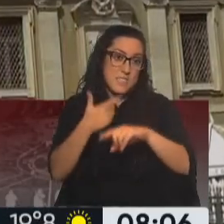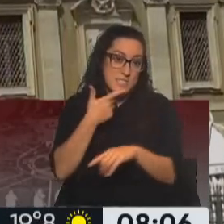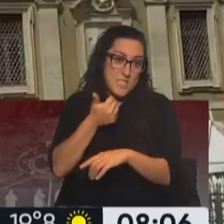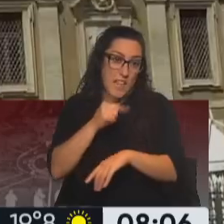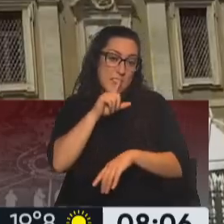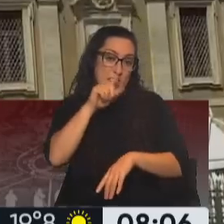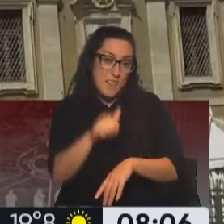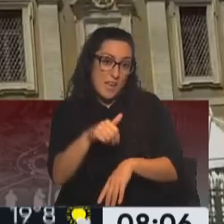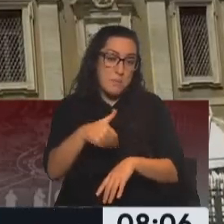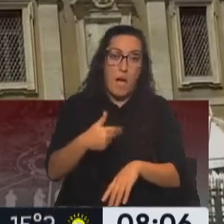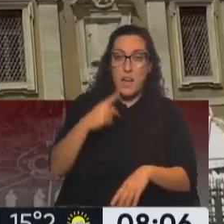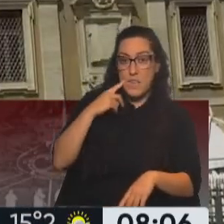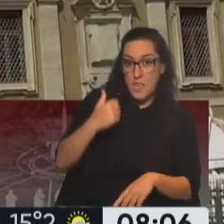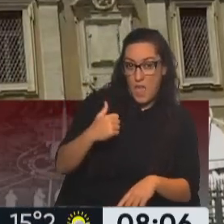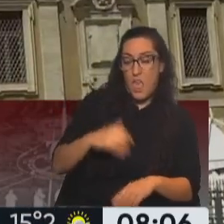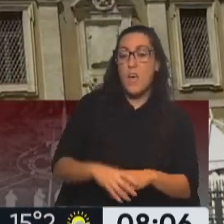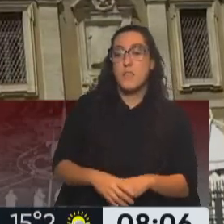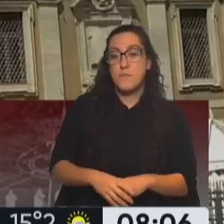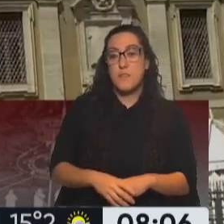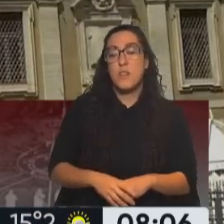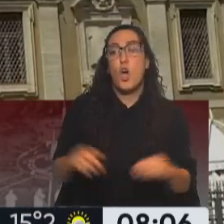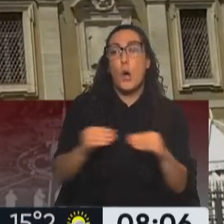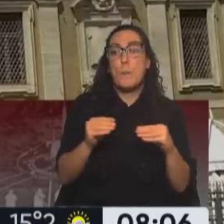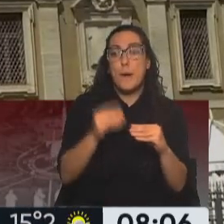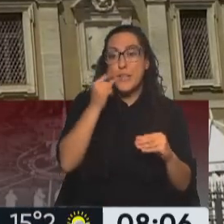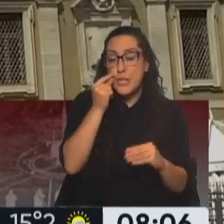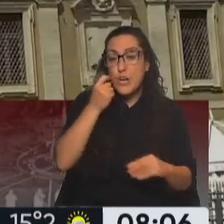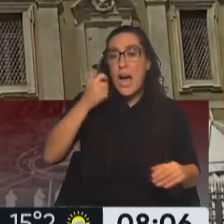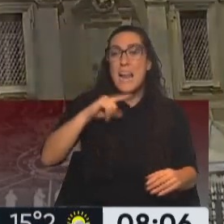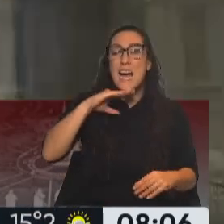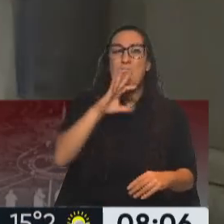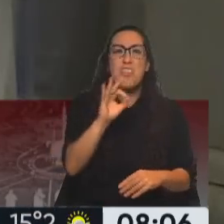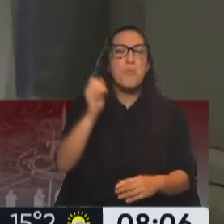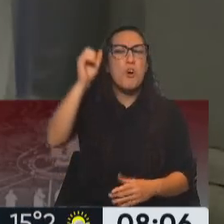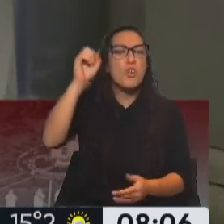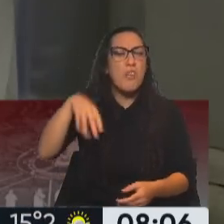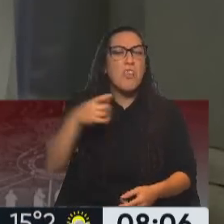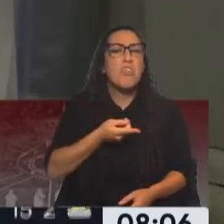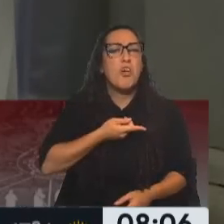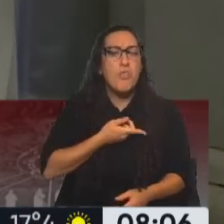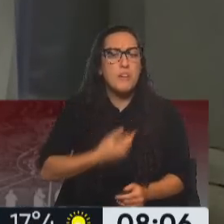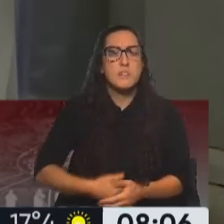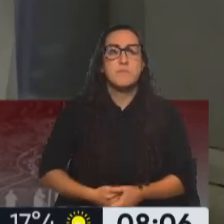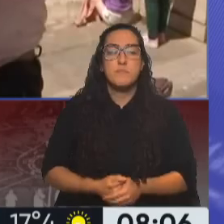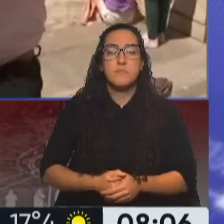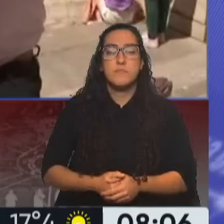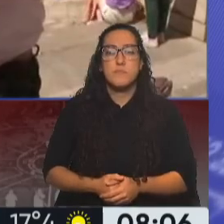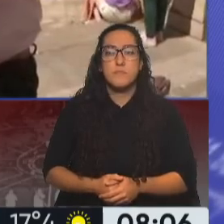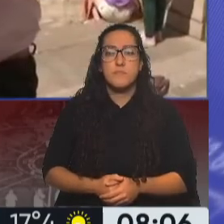la Mayor. ¿Volvemos allí con Alejandro Puertas? Ale, ¿estás exactamente dónde? A ver, te vemos y te escuchamos.